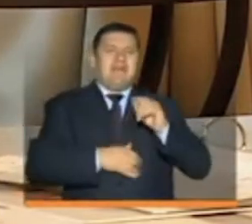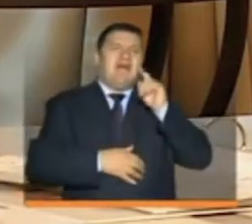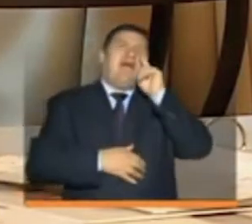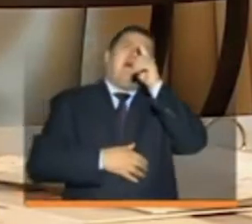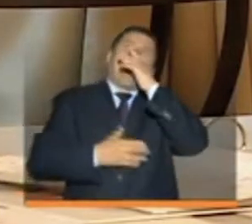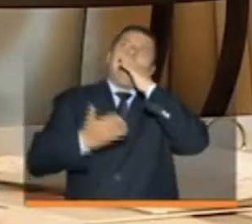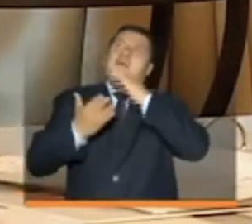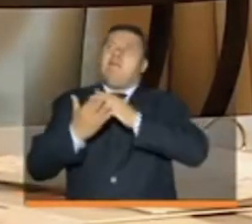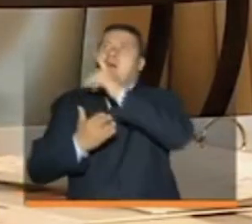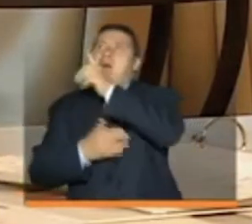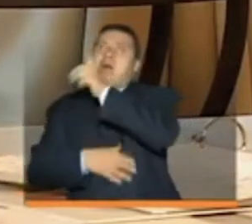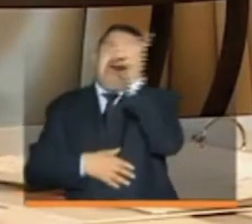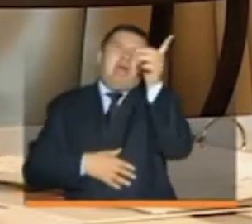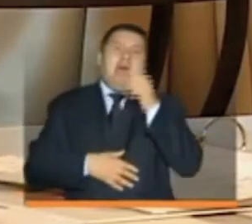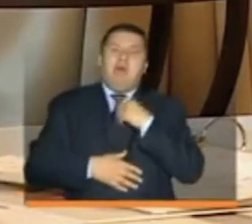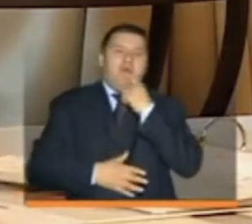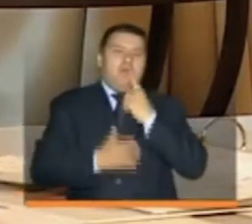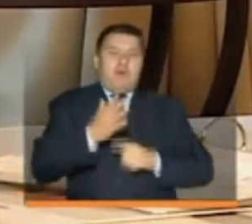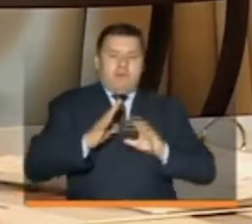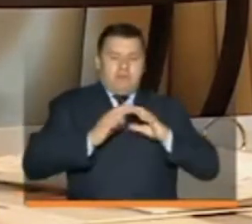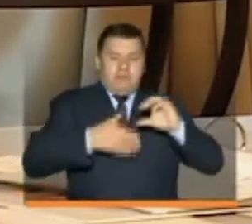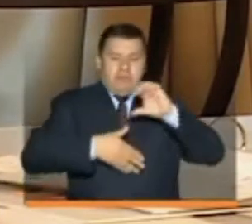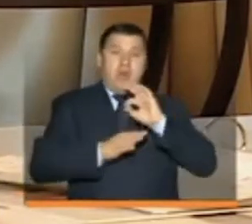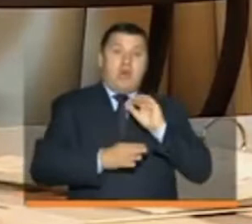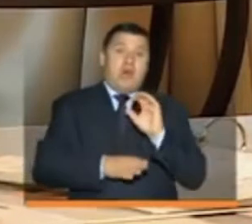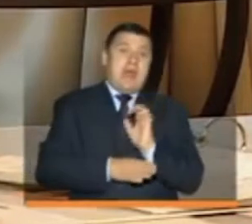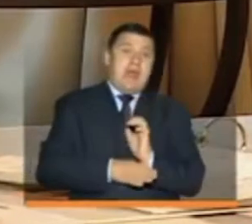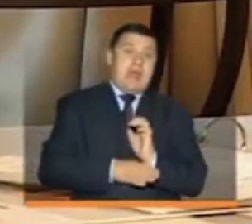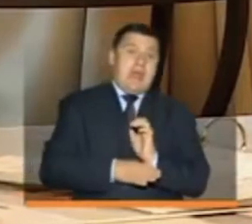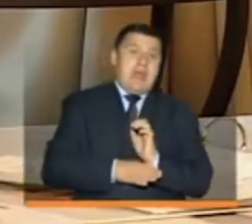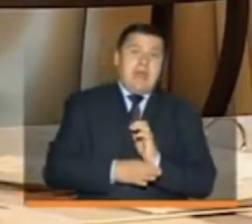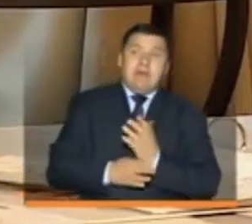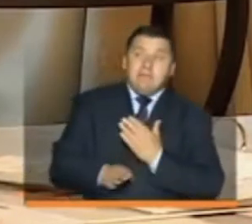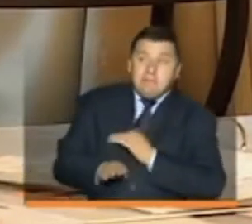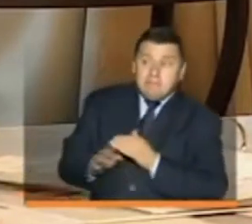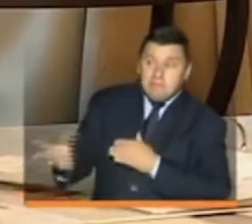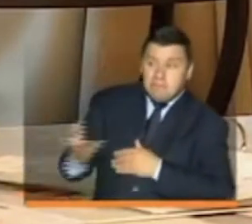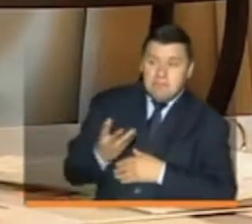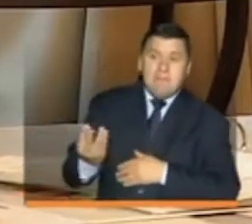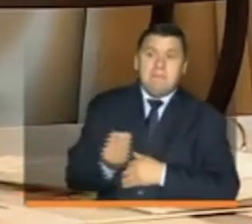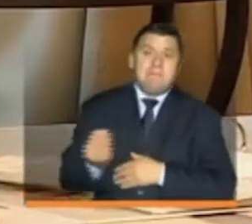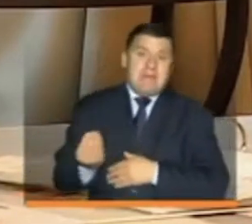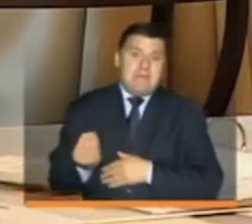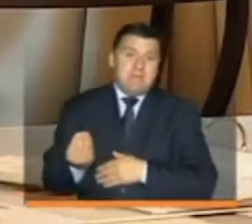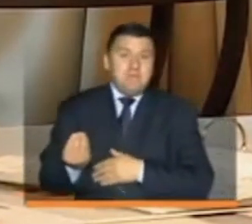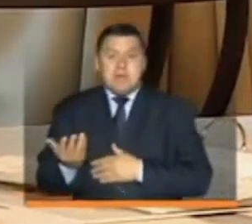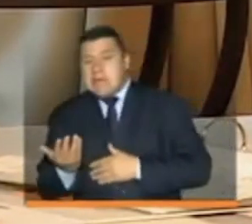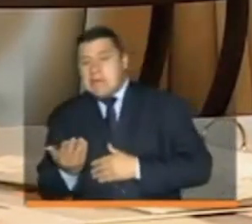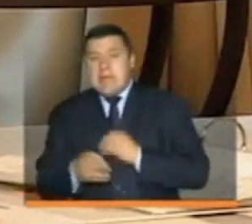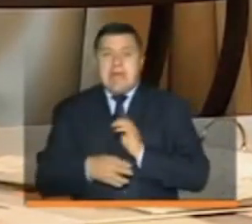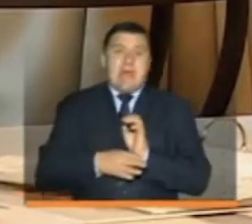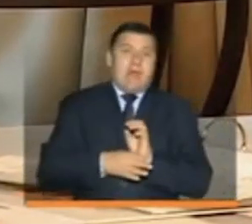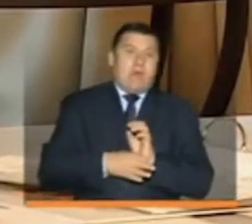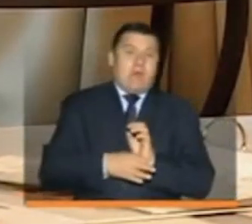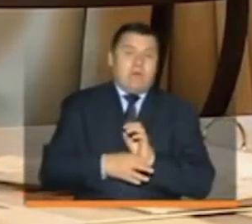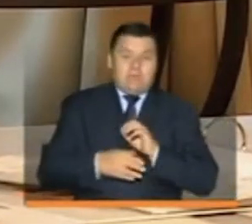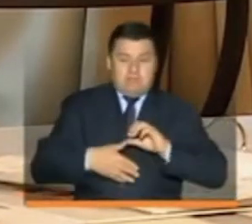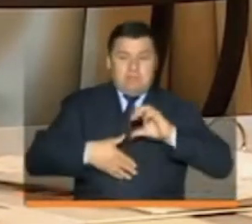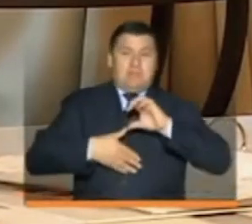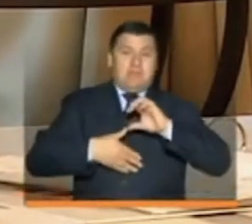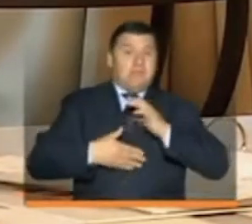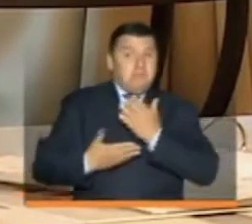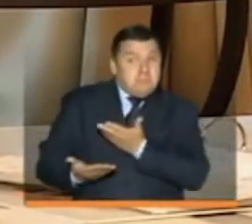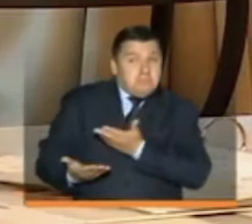Singapur. Avanzar también en que Ecuador sea un miembro de pleno derecho en Alianza del Pacífico. Significa